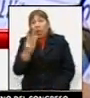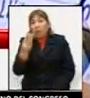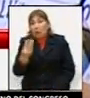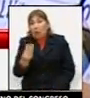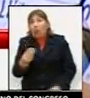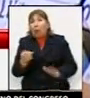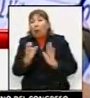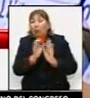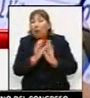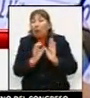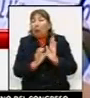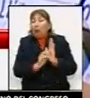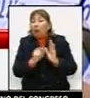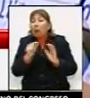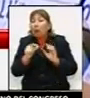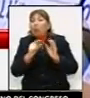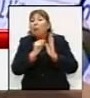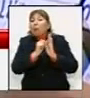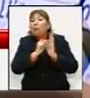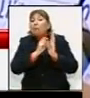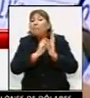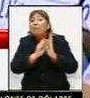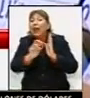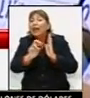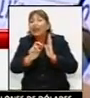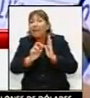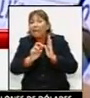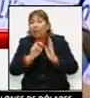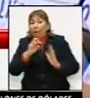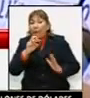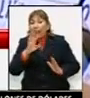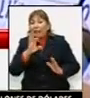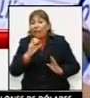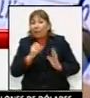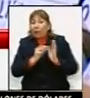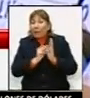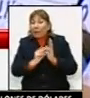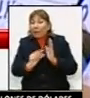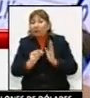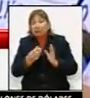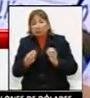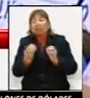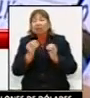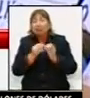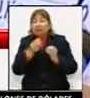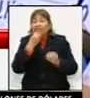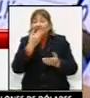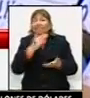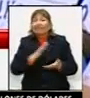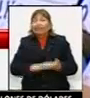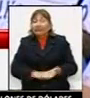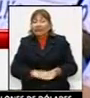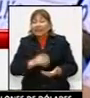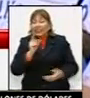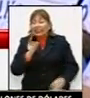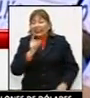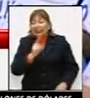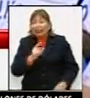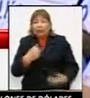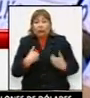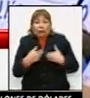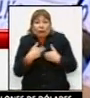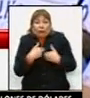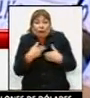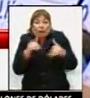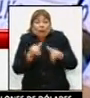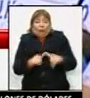tienen este párrafo, pero agregarle no estaría mal, pero lo que sí estaría mal es que si es que nos quedamos en